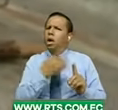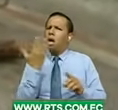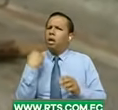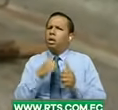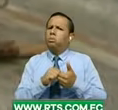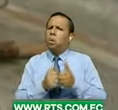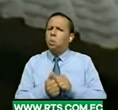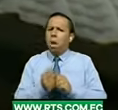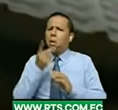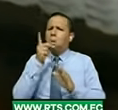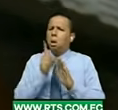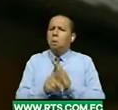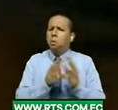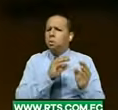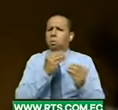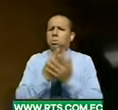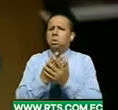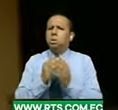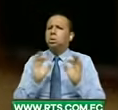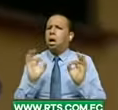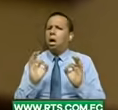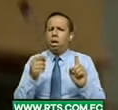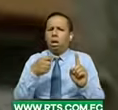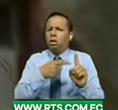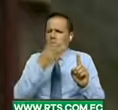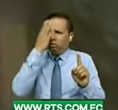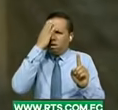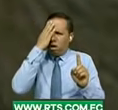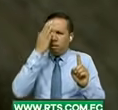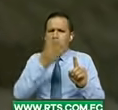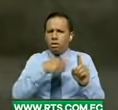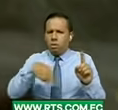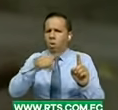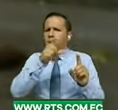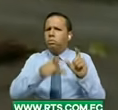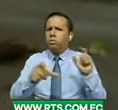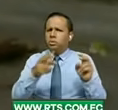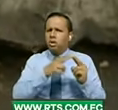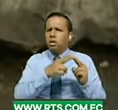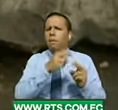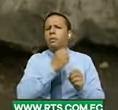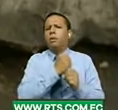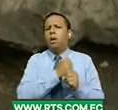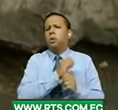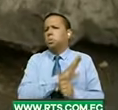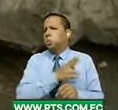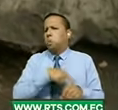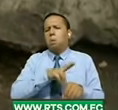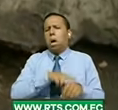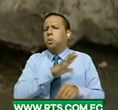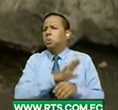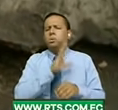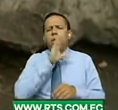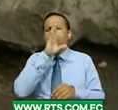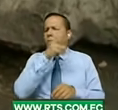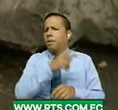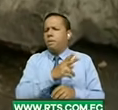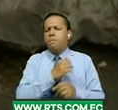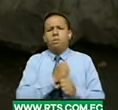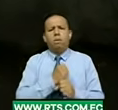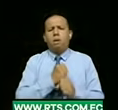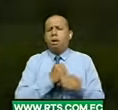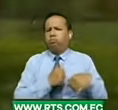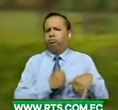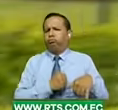registra antecedentes y todos conocían que era maestro instalador de aluminios y vidrios, que ese siempre fue el trabajo que le